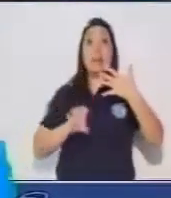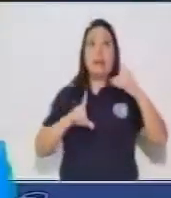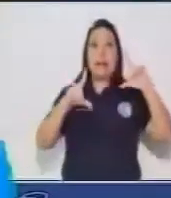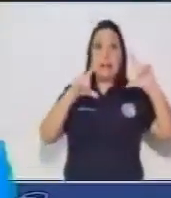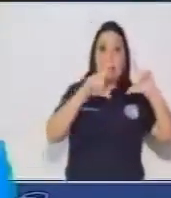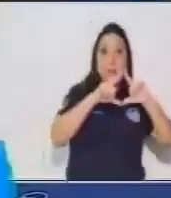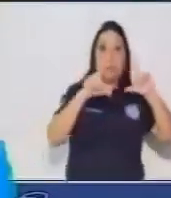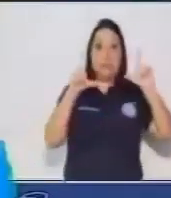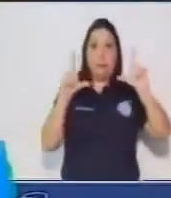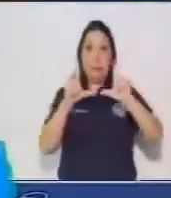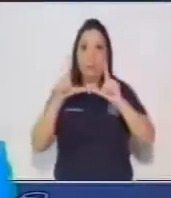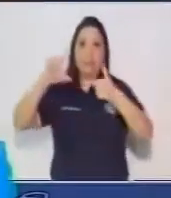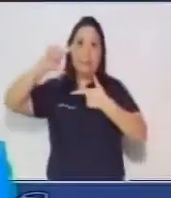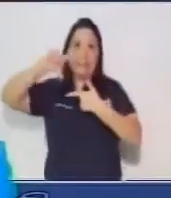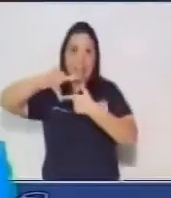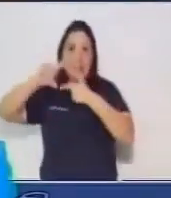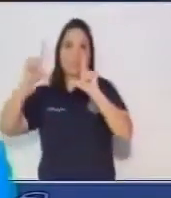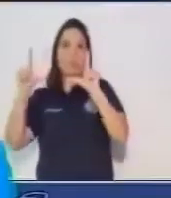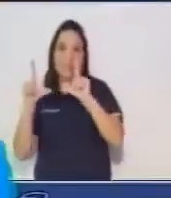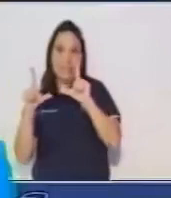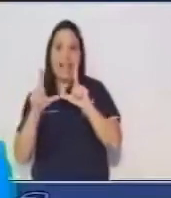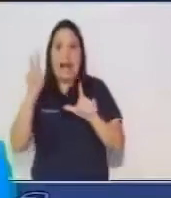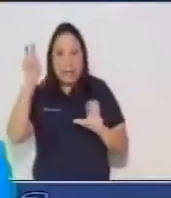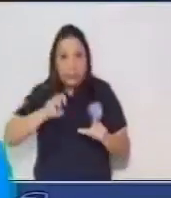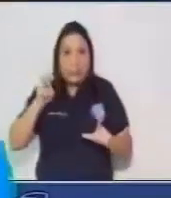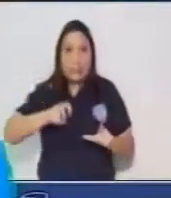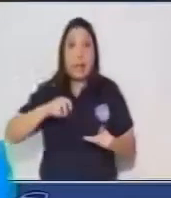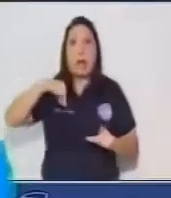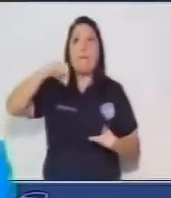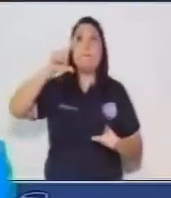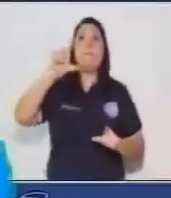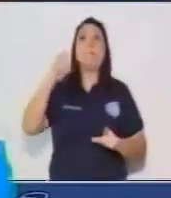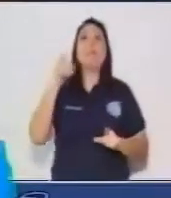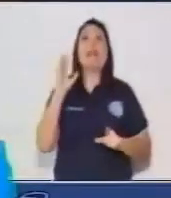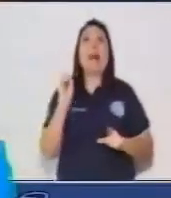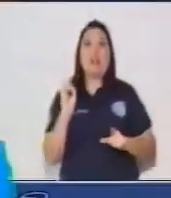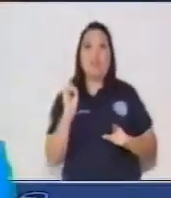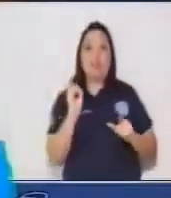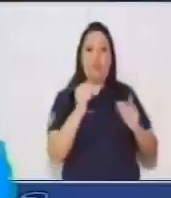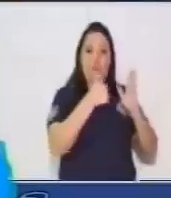geometría. Necesitan que tengamos un plano para dibujarlos.